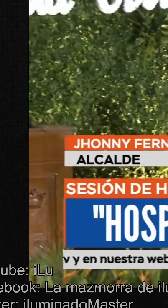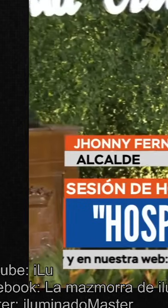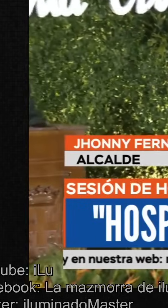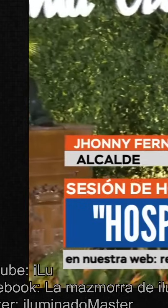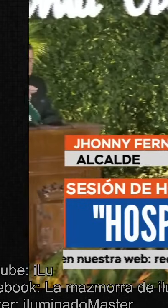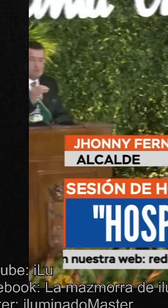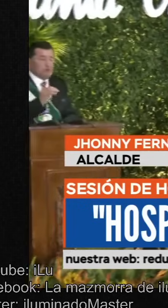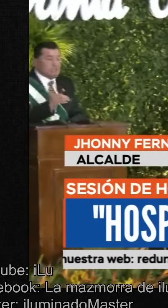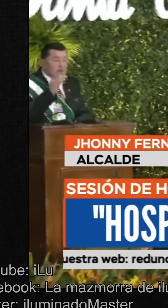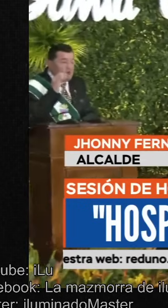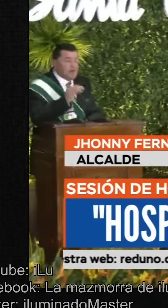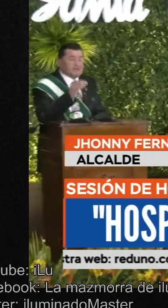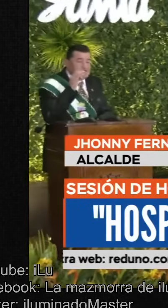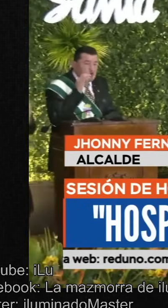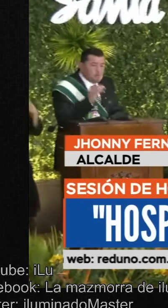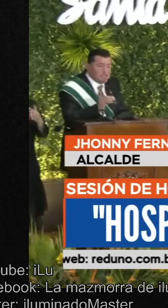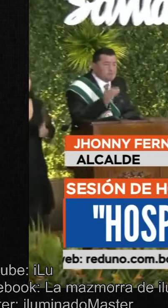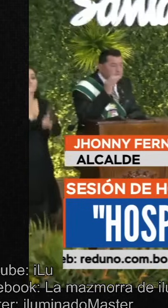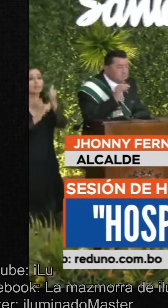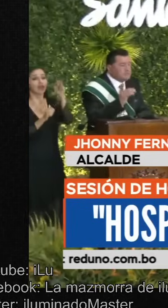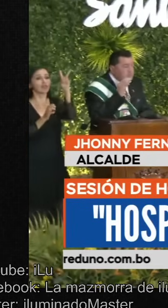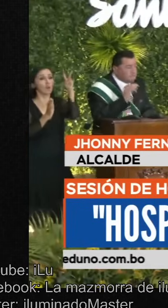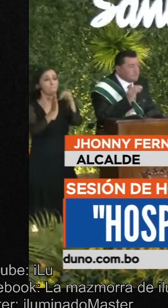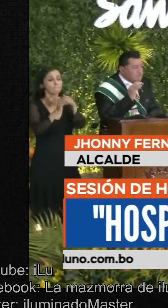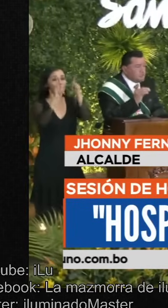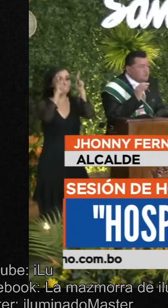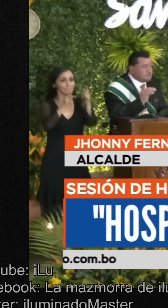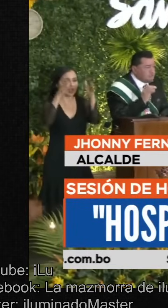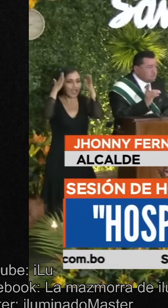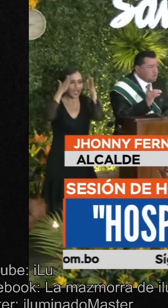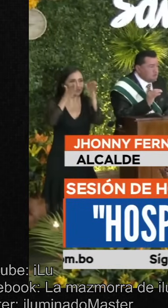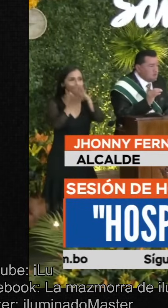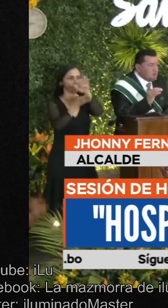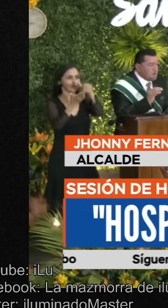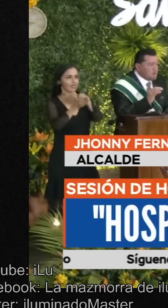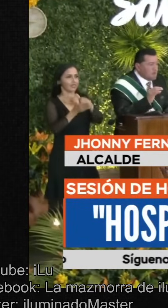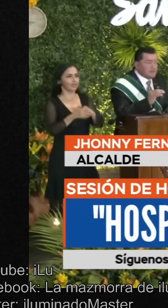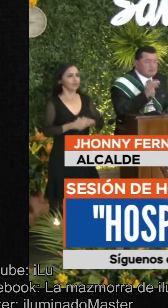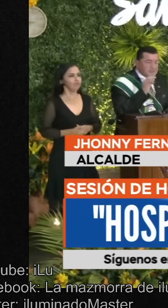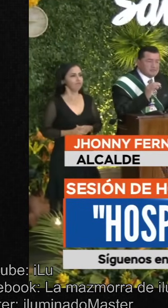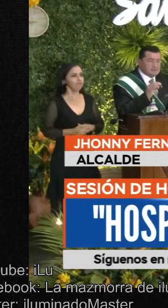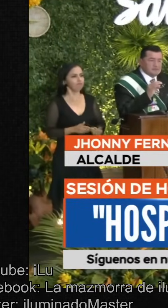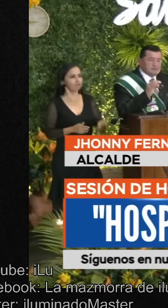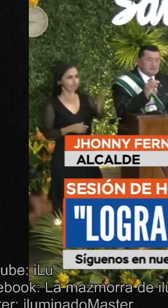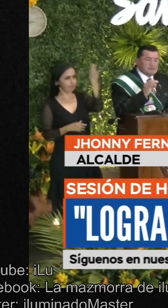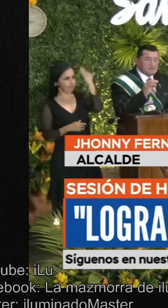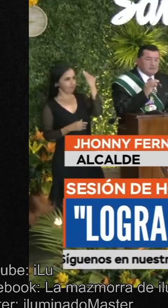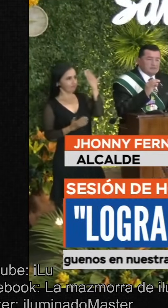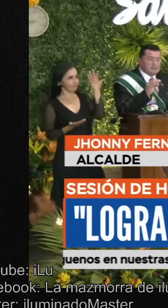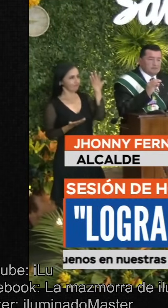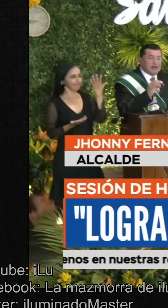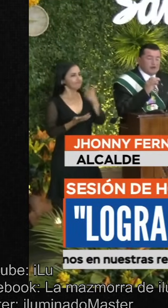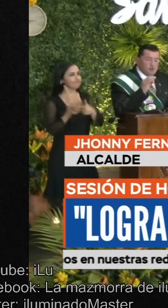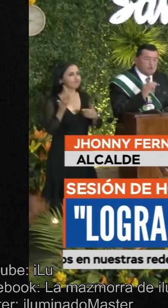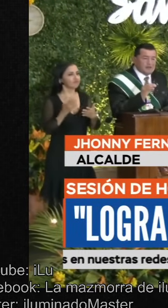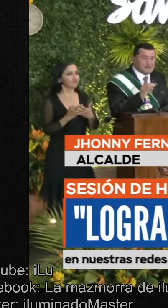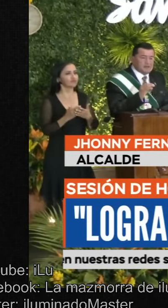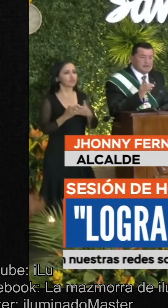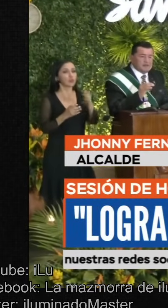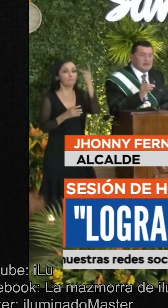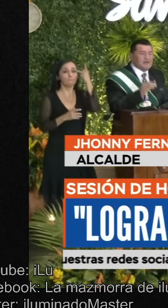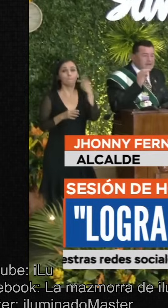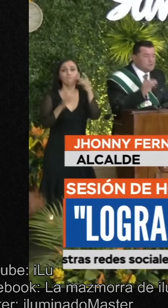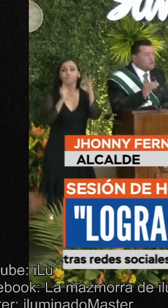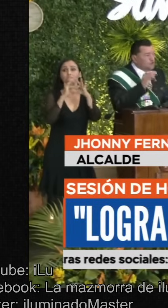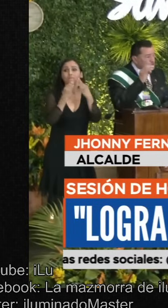a miles, porque ya van más de 2.000 pacientes que está atendiendo este centro. que antes para los